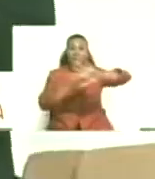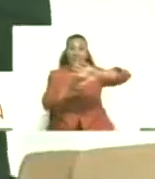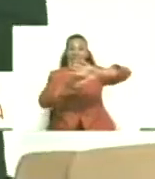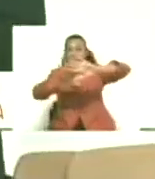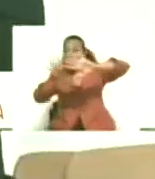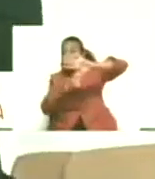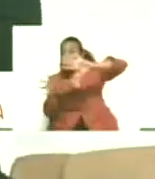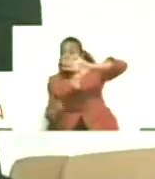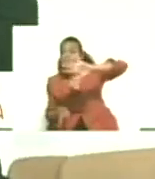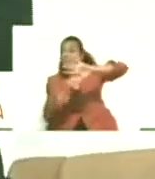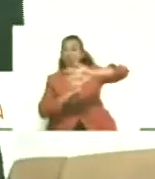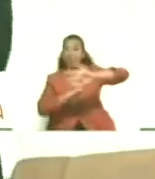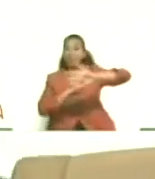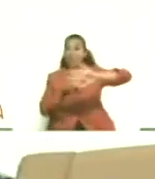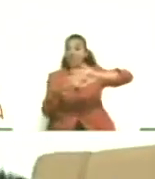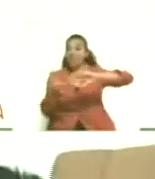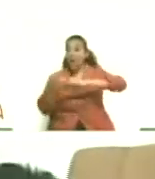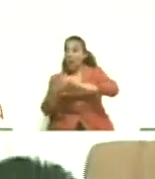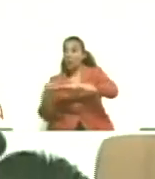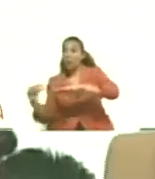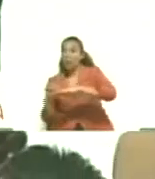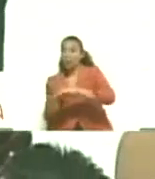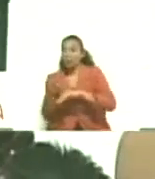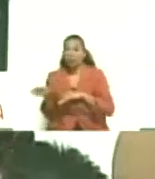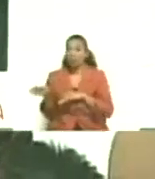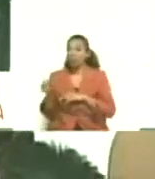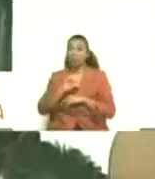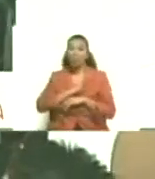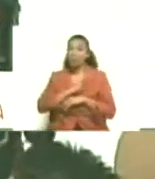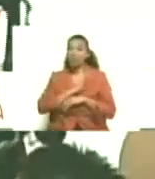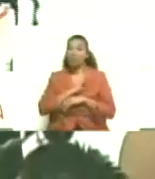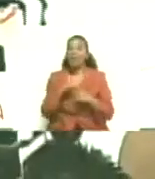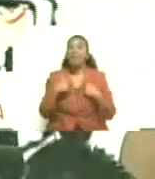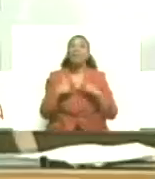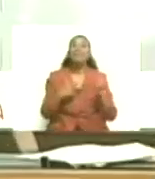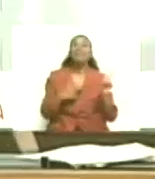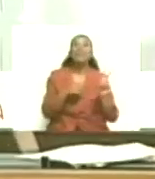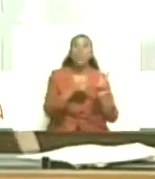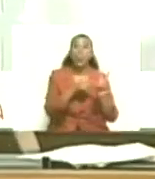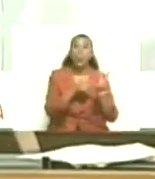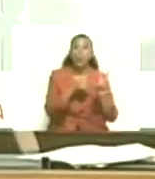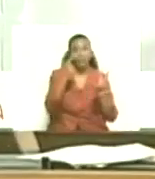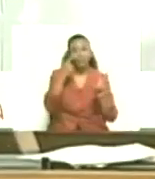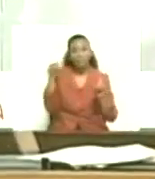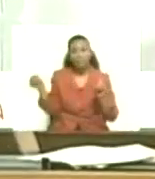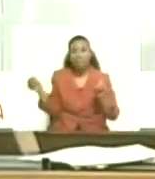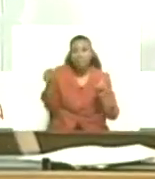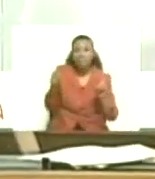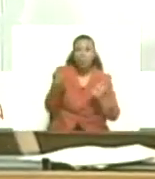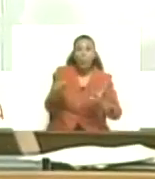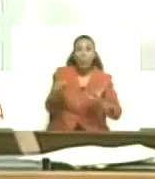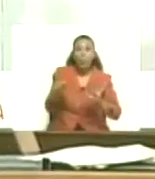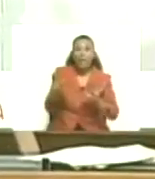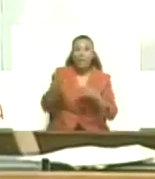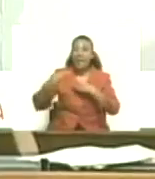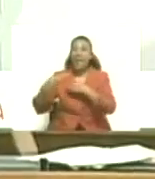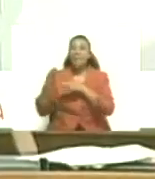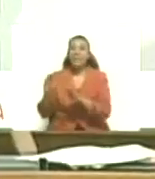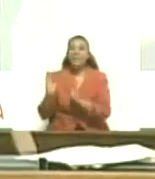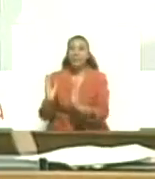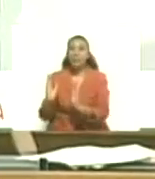le pertenecen a la República Cooperativa de Guyana porque están pendientes de